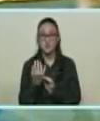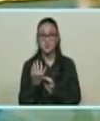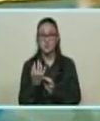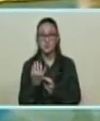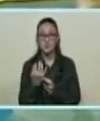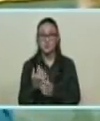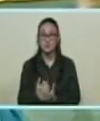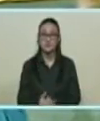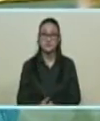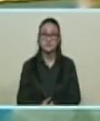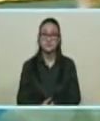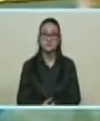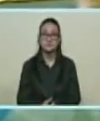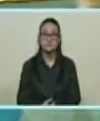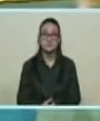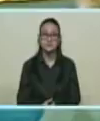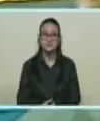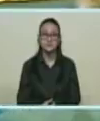Venezuela